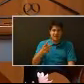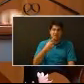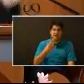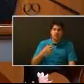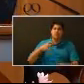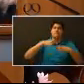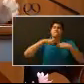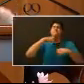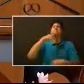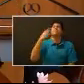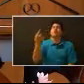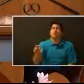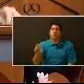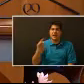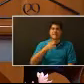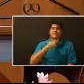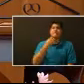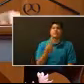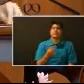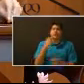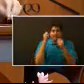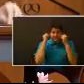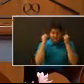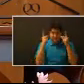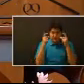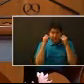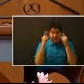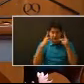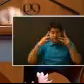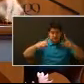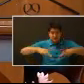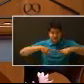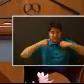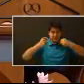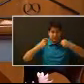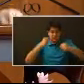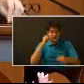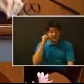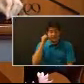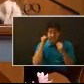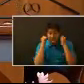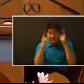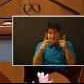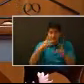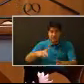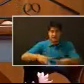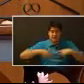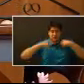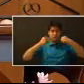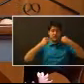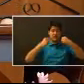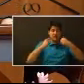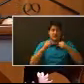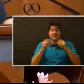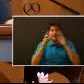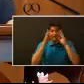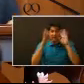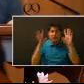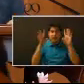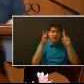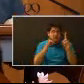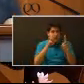proclamen, despertad, despiértense los valientes, despiértense los valientes, estén